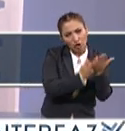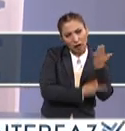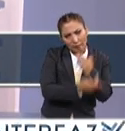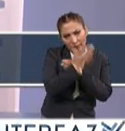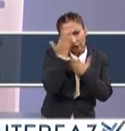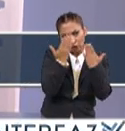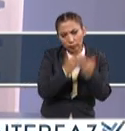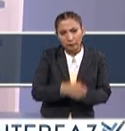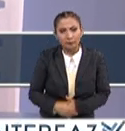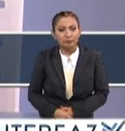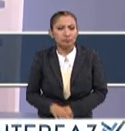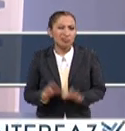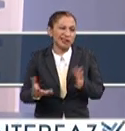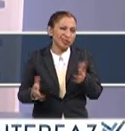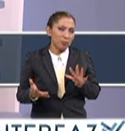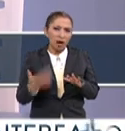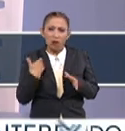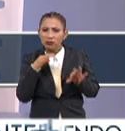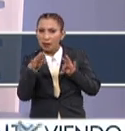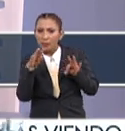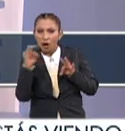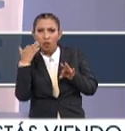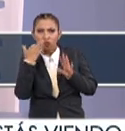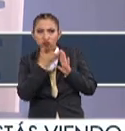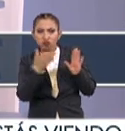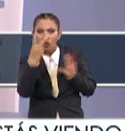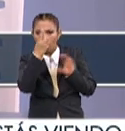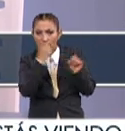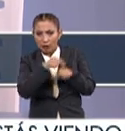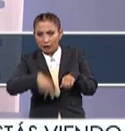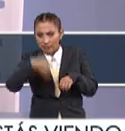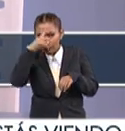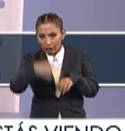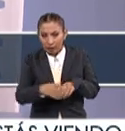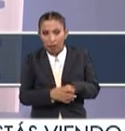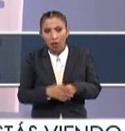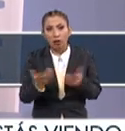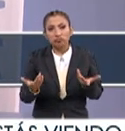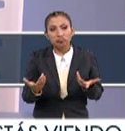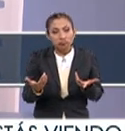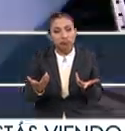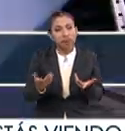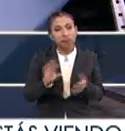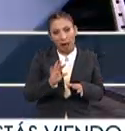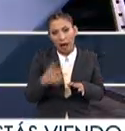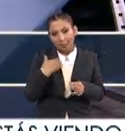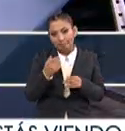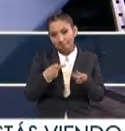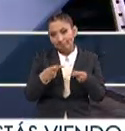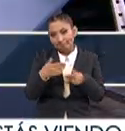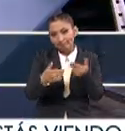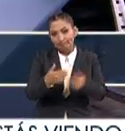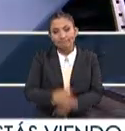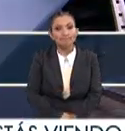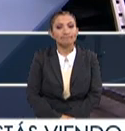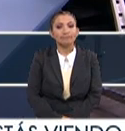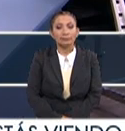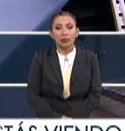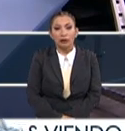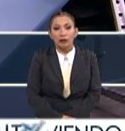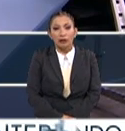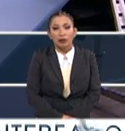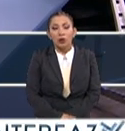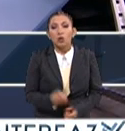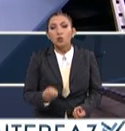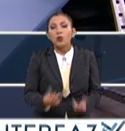de estudio. Claro. Aproximadamente es un trabajo que lleva 2 años en nuestro país y se ha estado desarrollando.